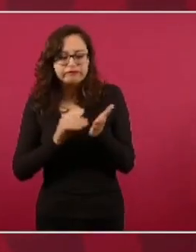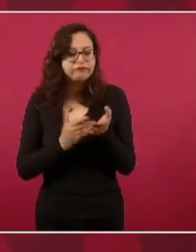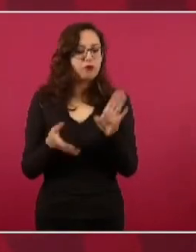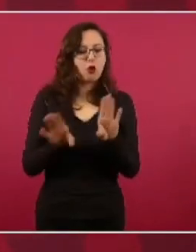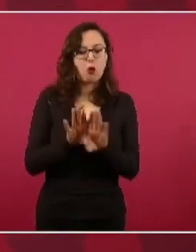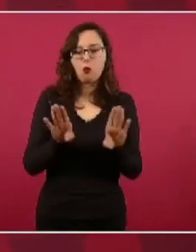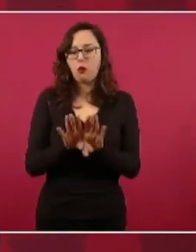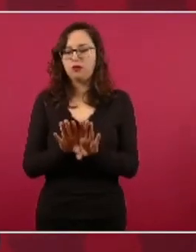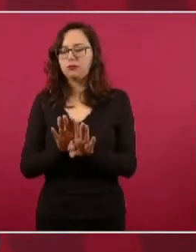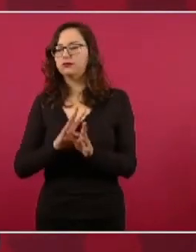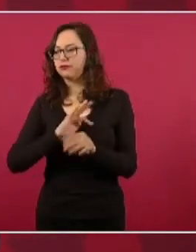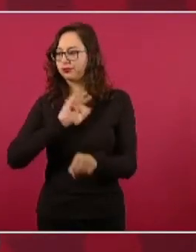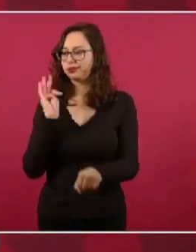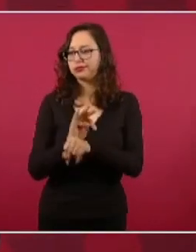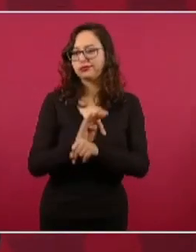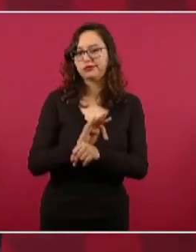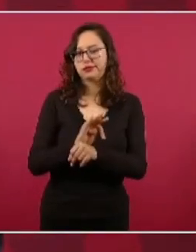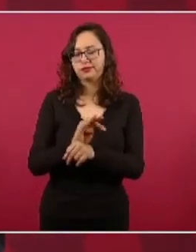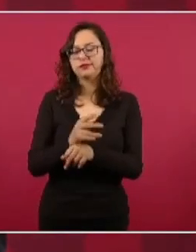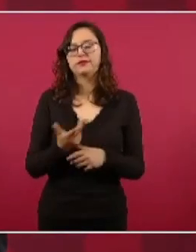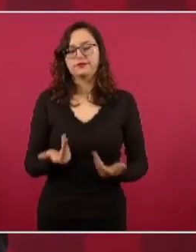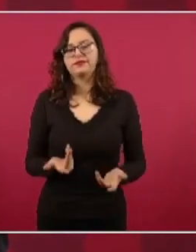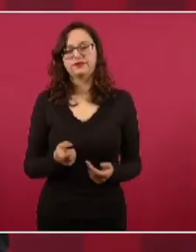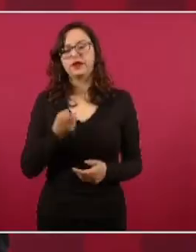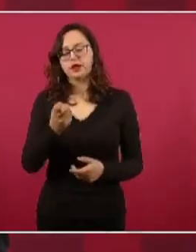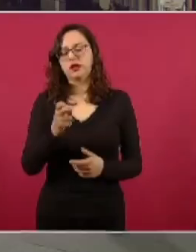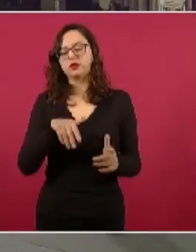en su momento lo vamos a plantear